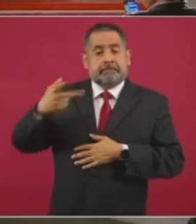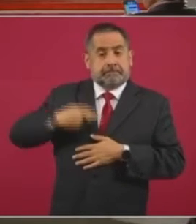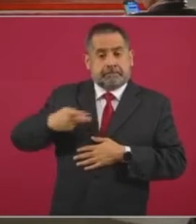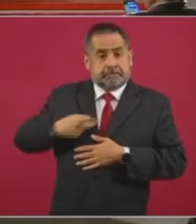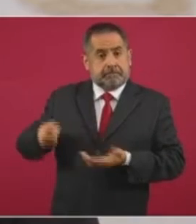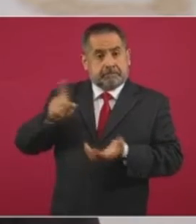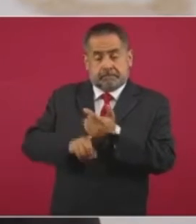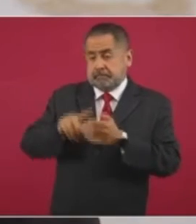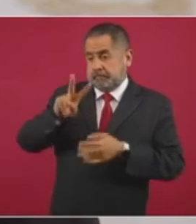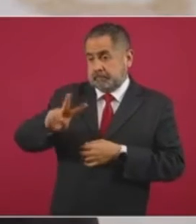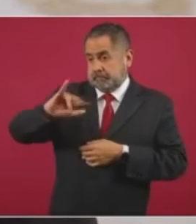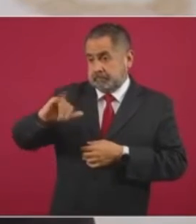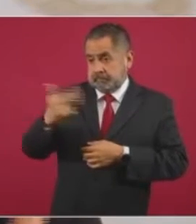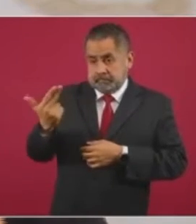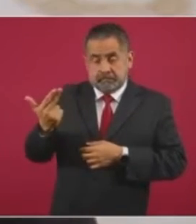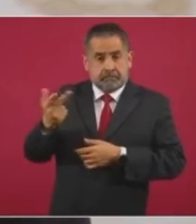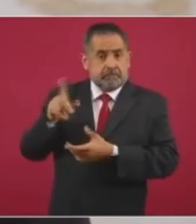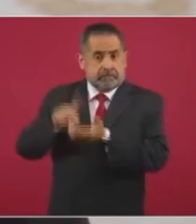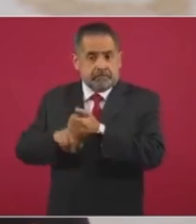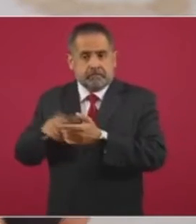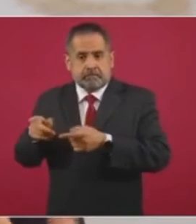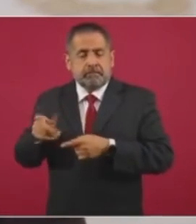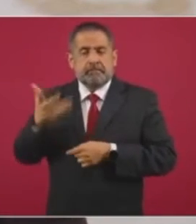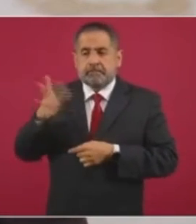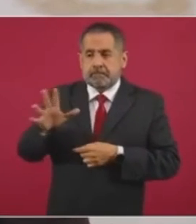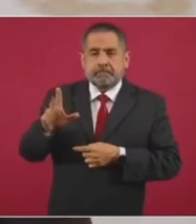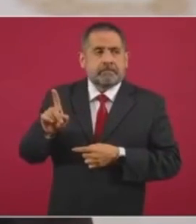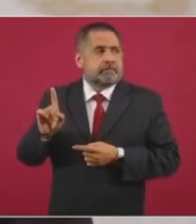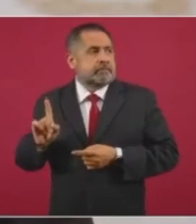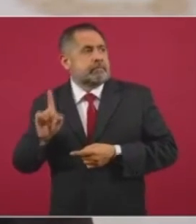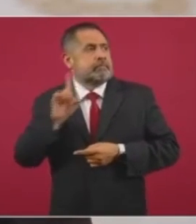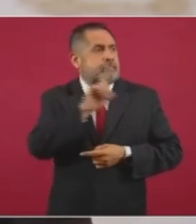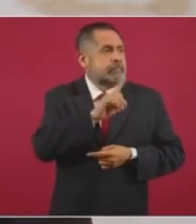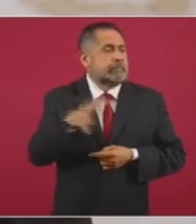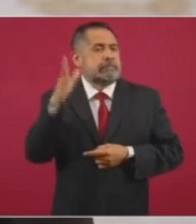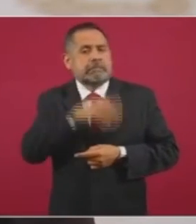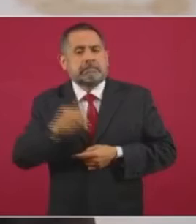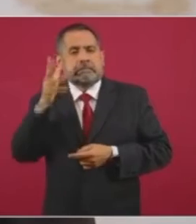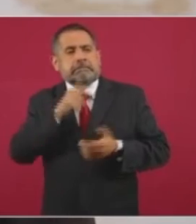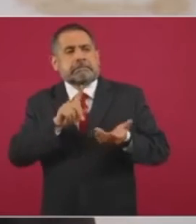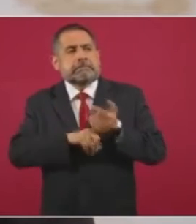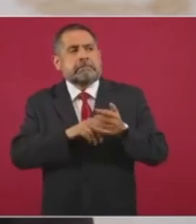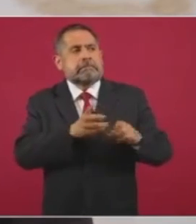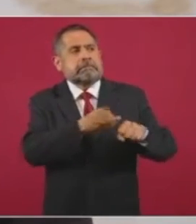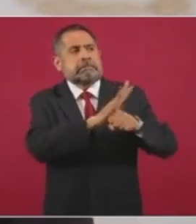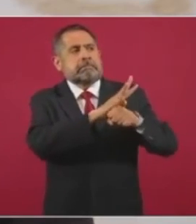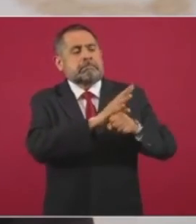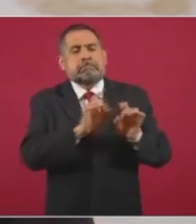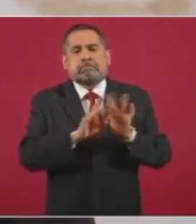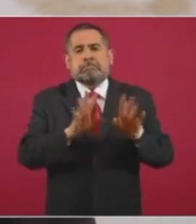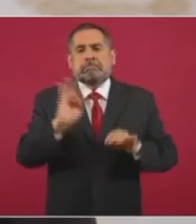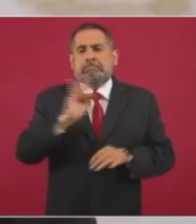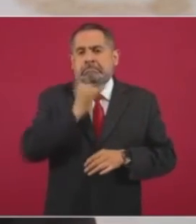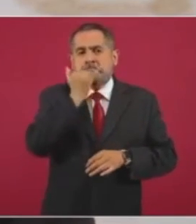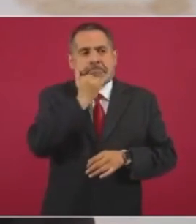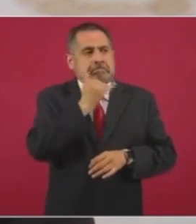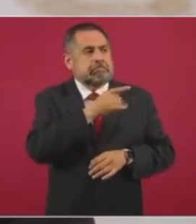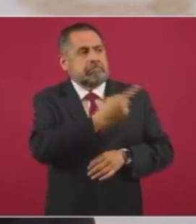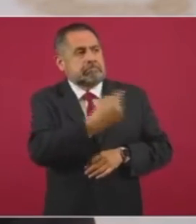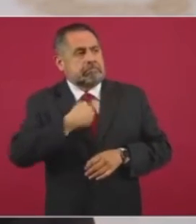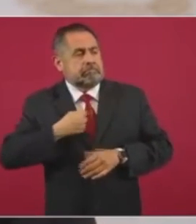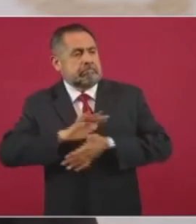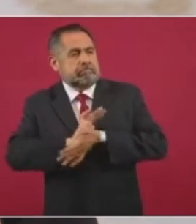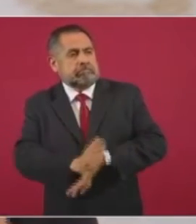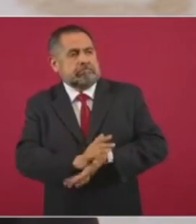que viven con VIH se abstenían de acudir a servicios de salud durante la pandemia por temor a sufrir